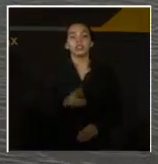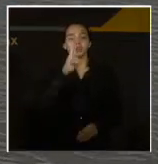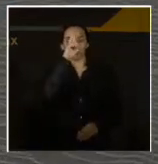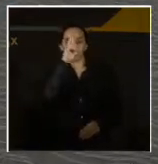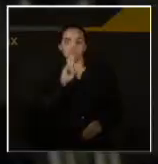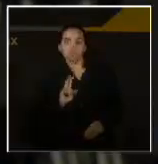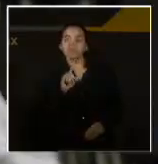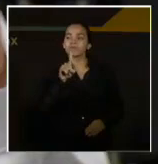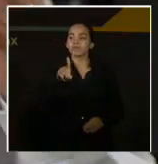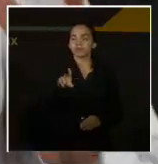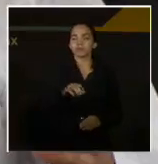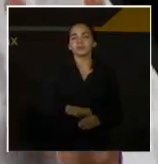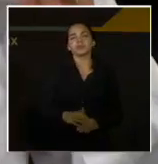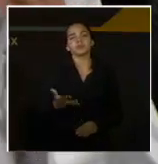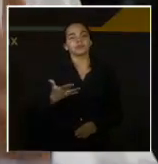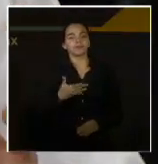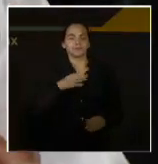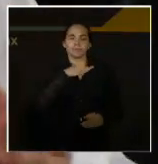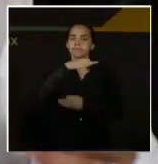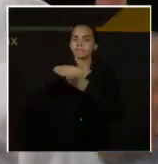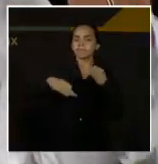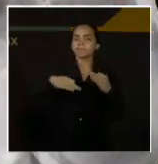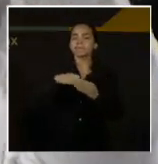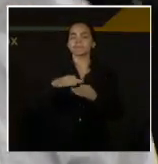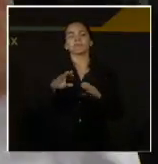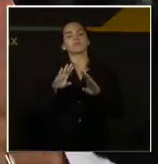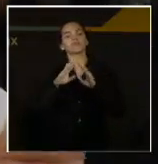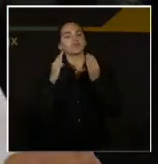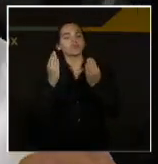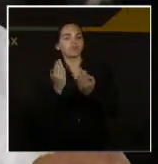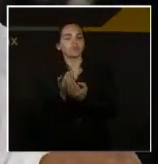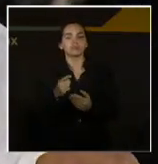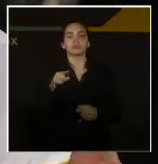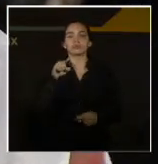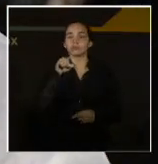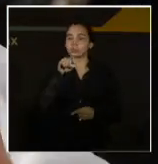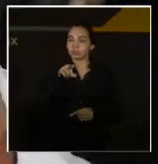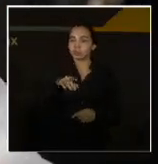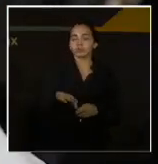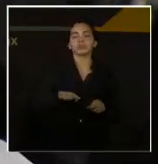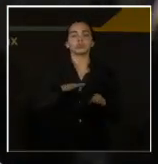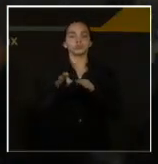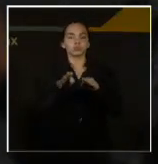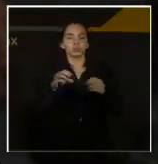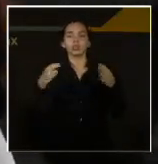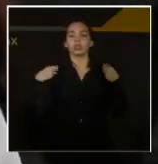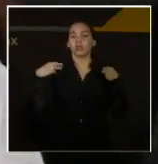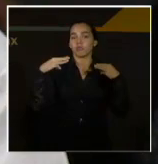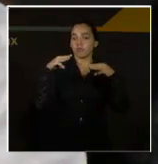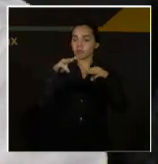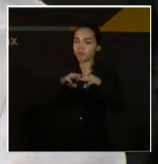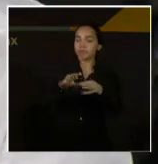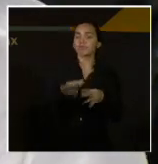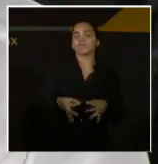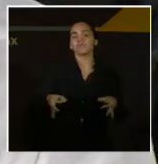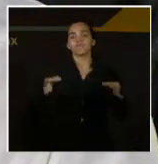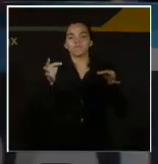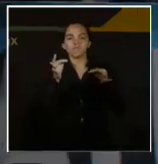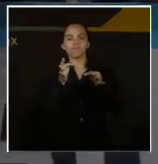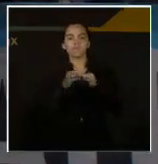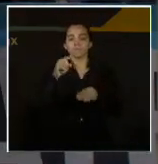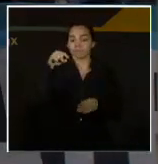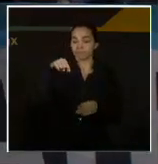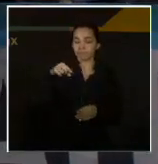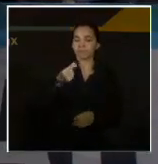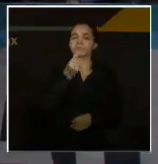responsabilidad que tenemos todos como sociedad, los empresarios, los maestros que forman a esos